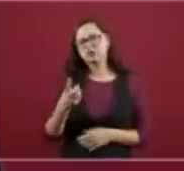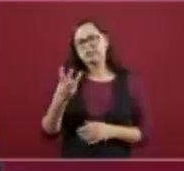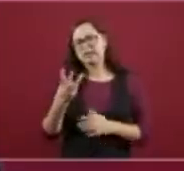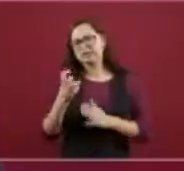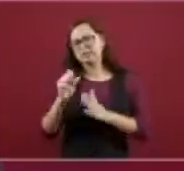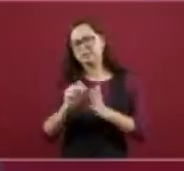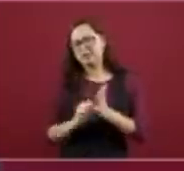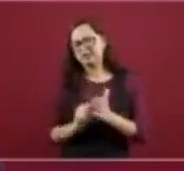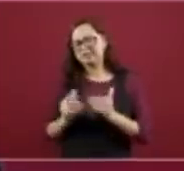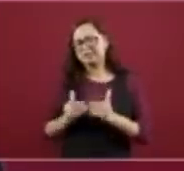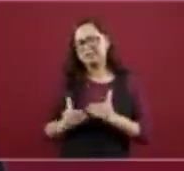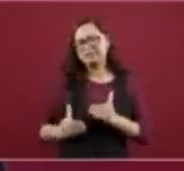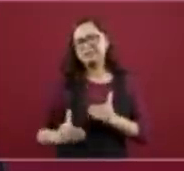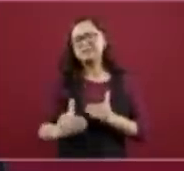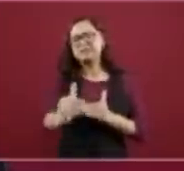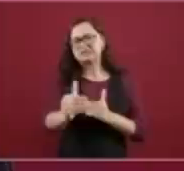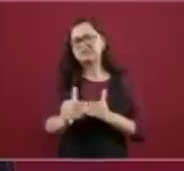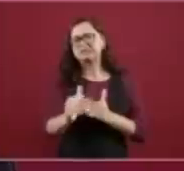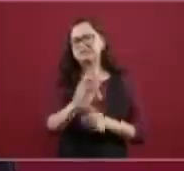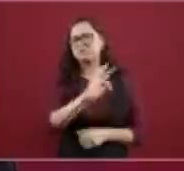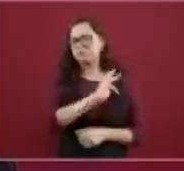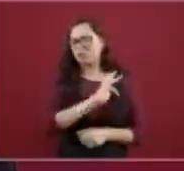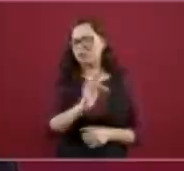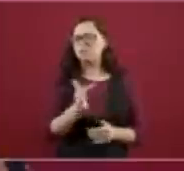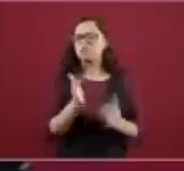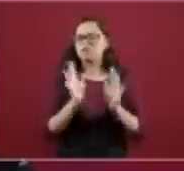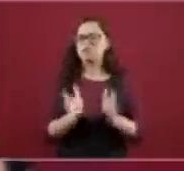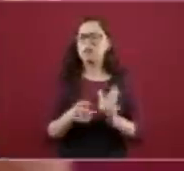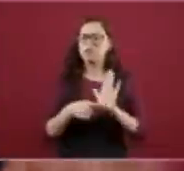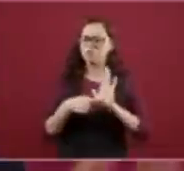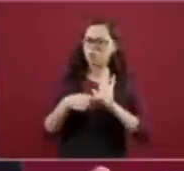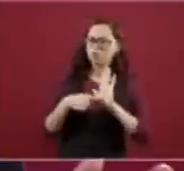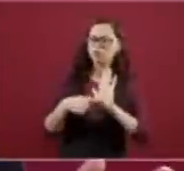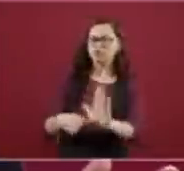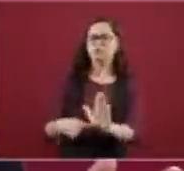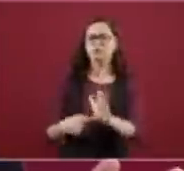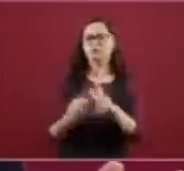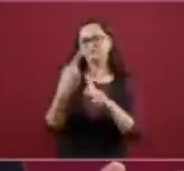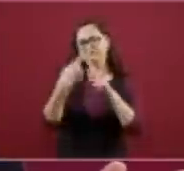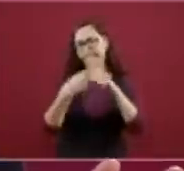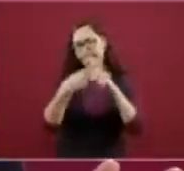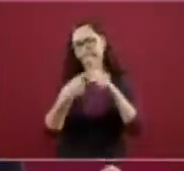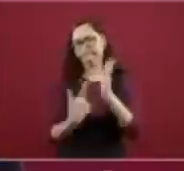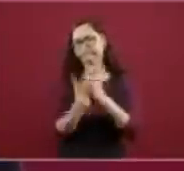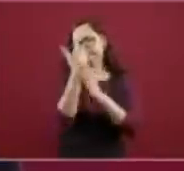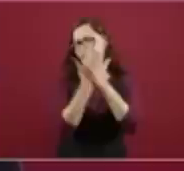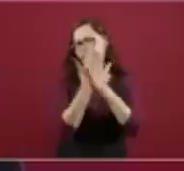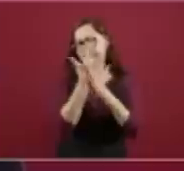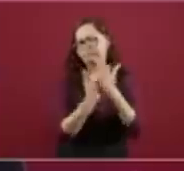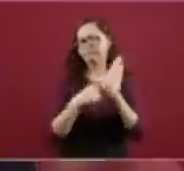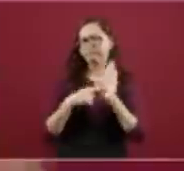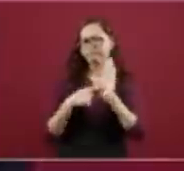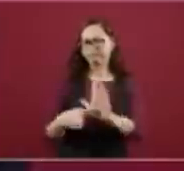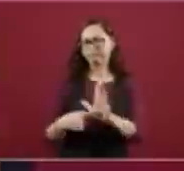2 o 3 meses les podemos presentar ya el presupuesto.